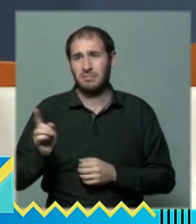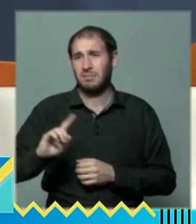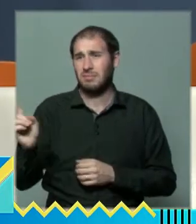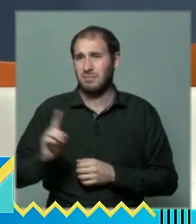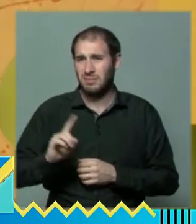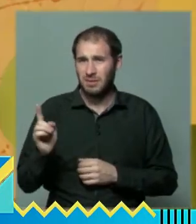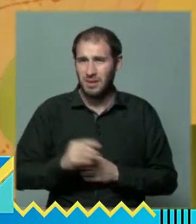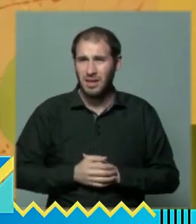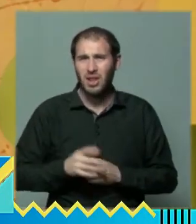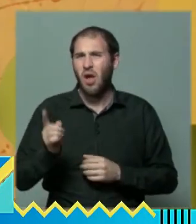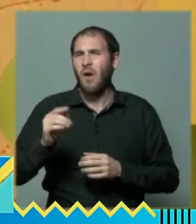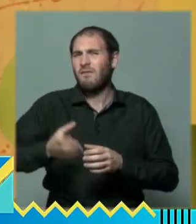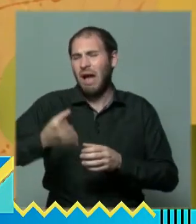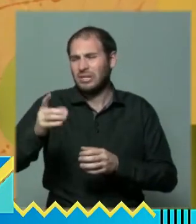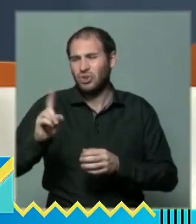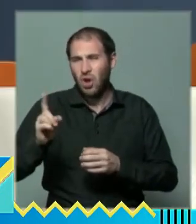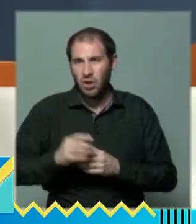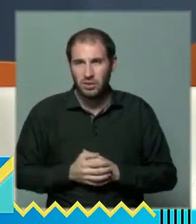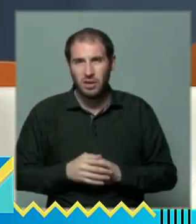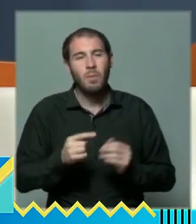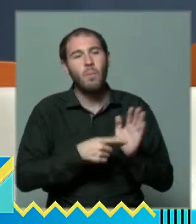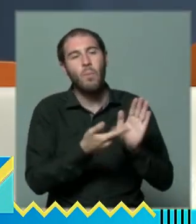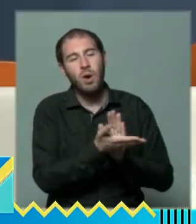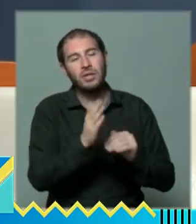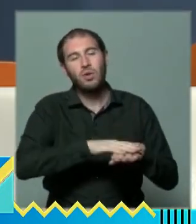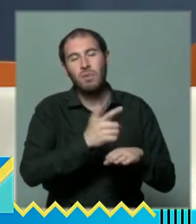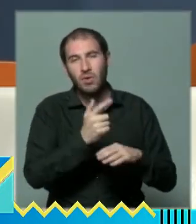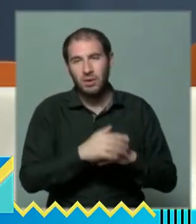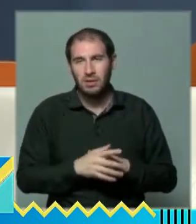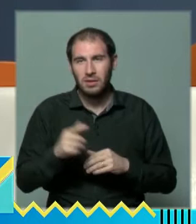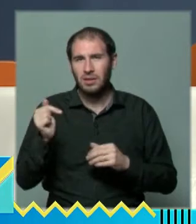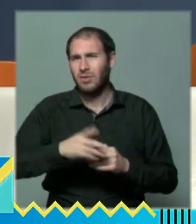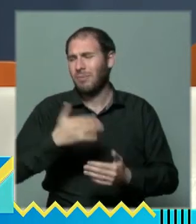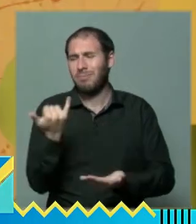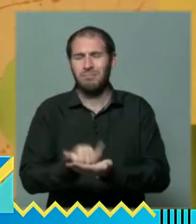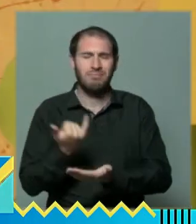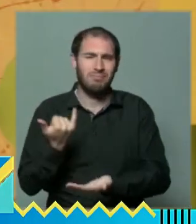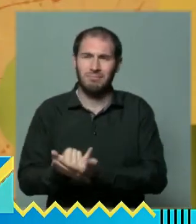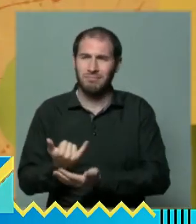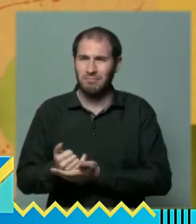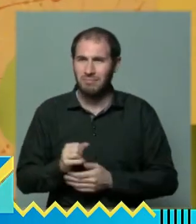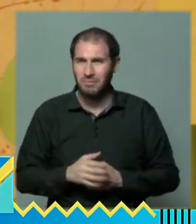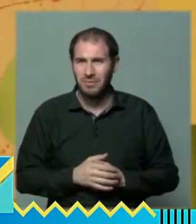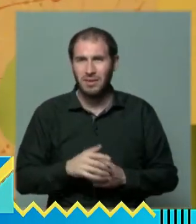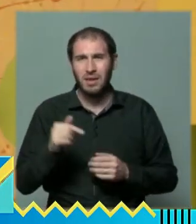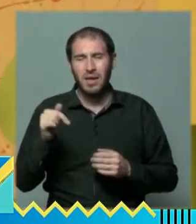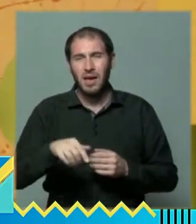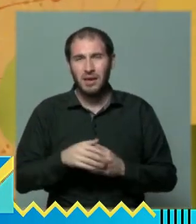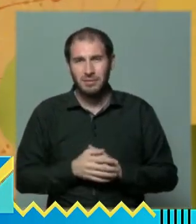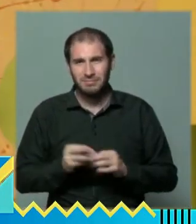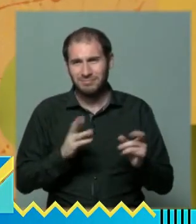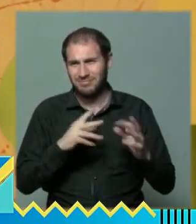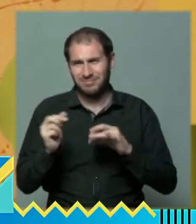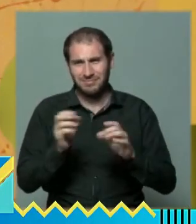la mano, en no la- es llevar en la vía no es llevar pública. un vaso, no está, Hay que demostrar la está inocencia y no llevándolo la al absurdo, culpabilidad. No, está llevando al es absurdo, así, es se llevar ha una invertido ganzúa a la las carga 3, de es la